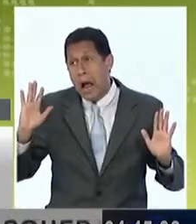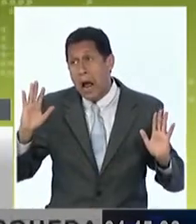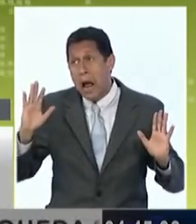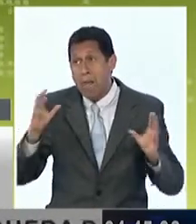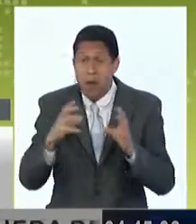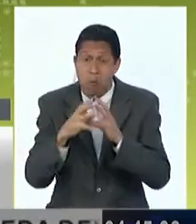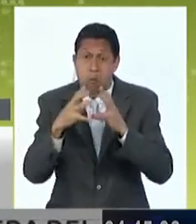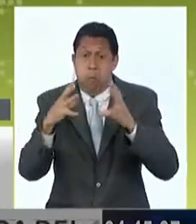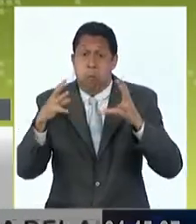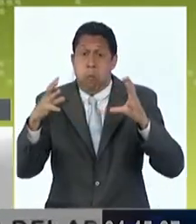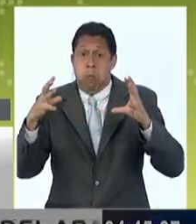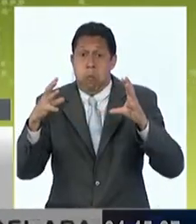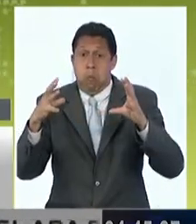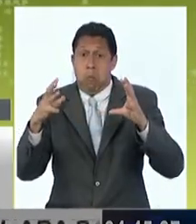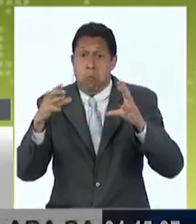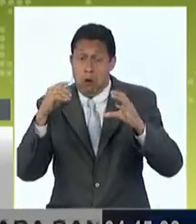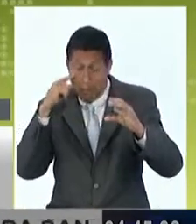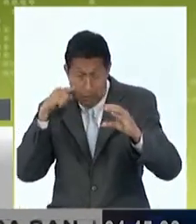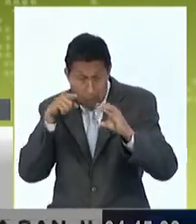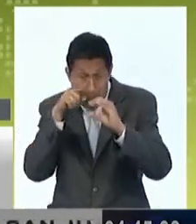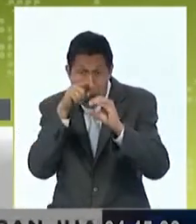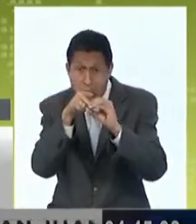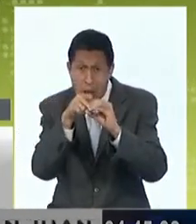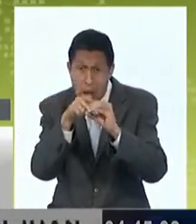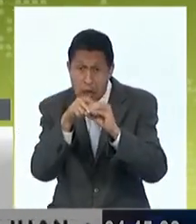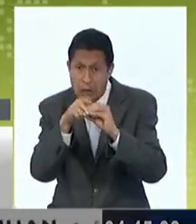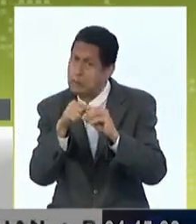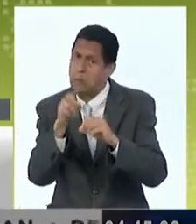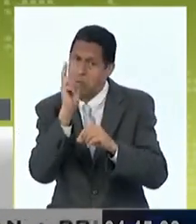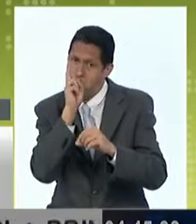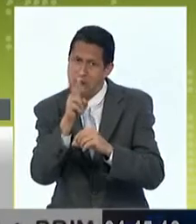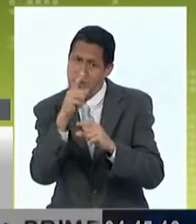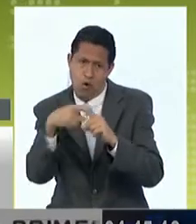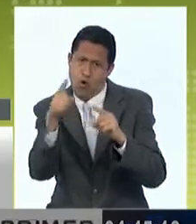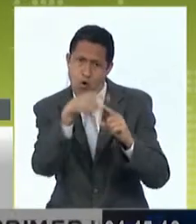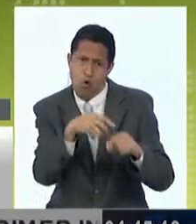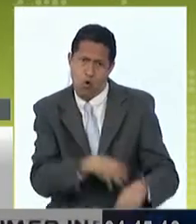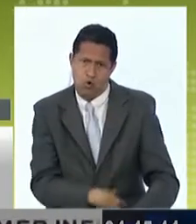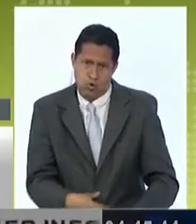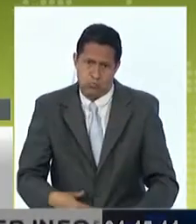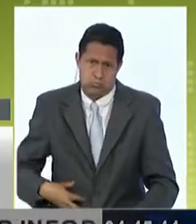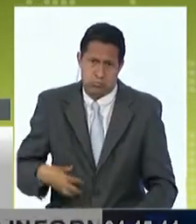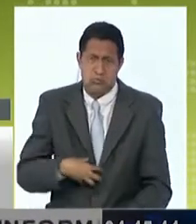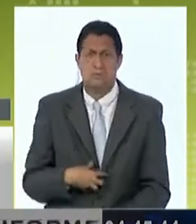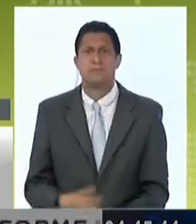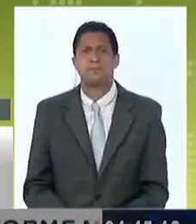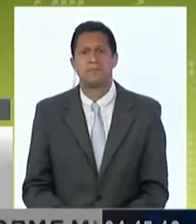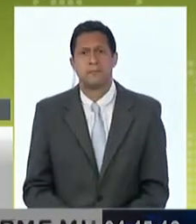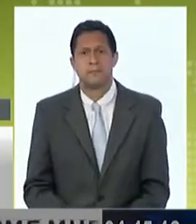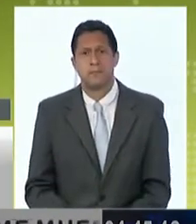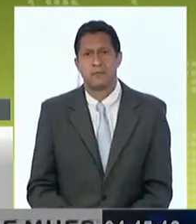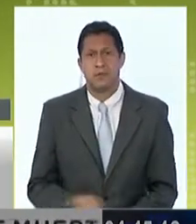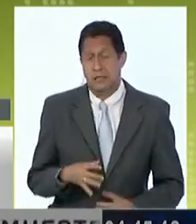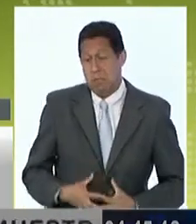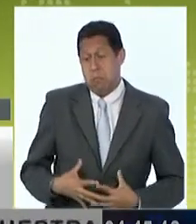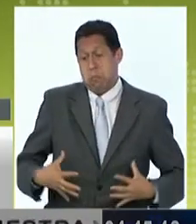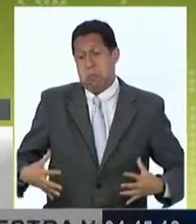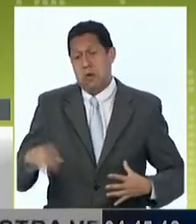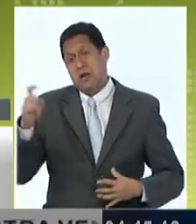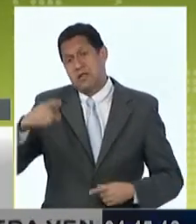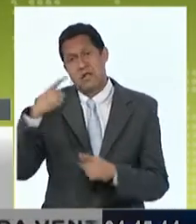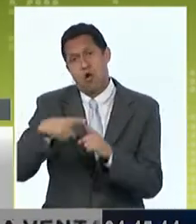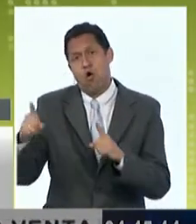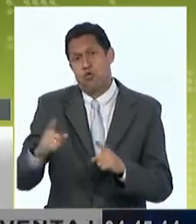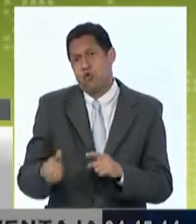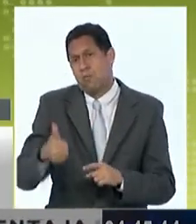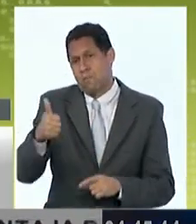tanto ocupe un espacio tan importante que comprometan otras estructuras en la cavidad domino pélvica ir se requiere de otros estudio un